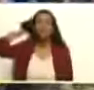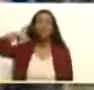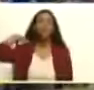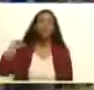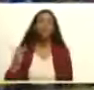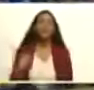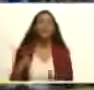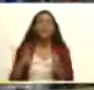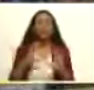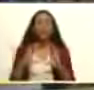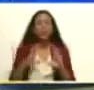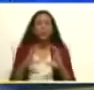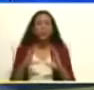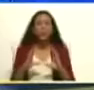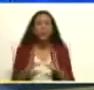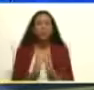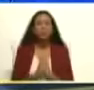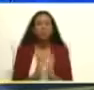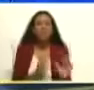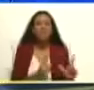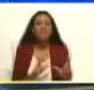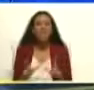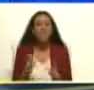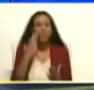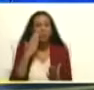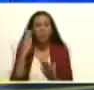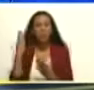Conversadito, de artillería.